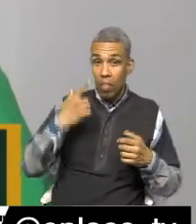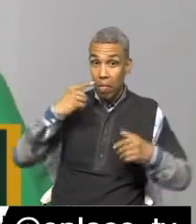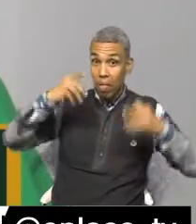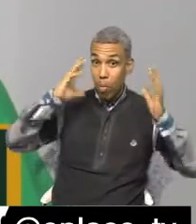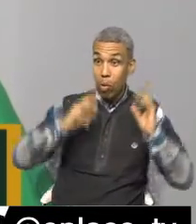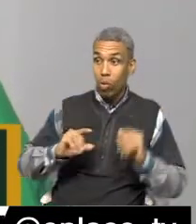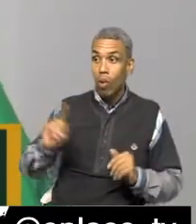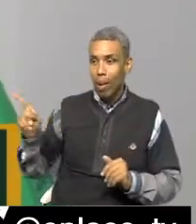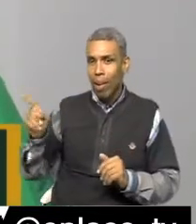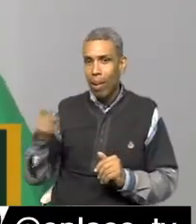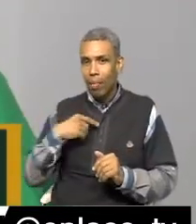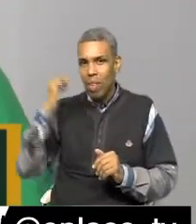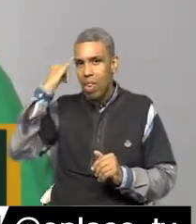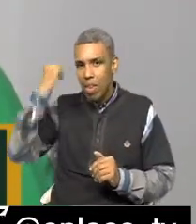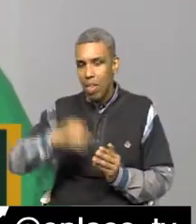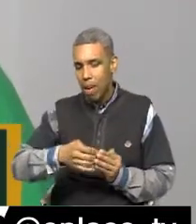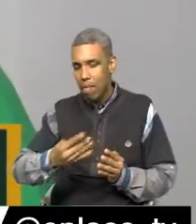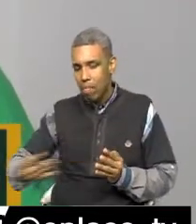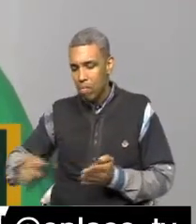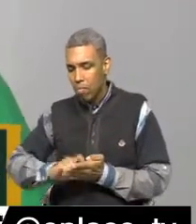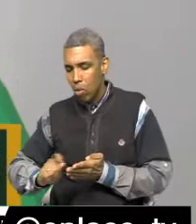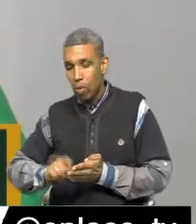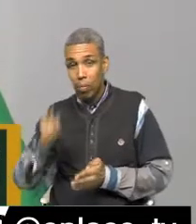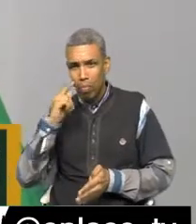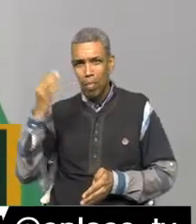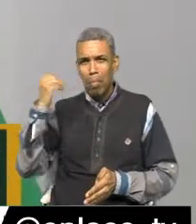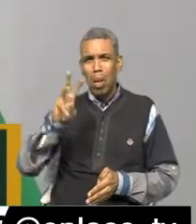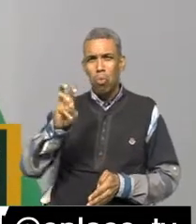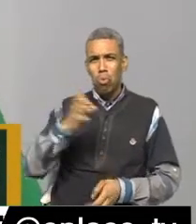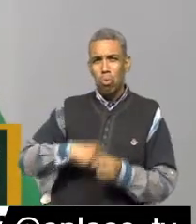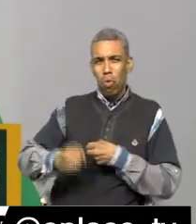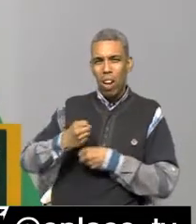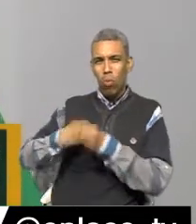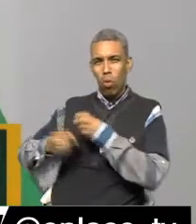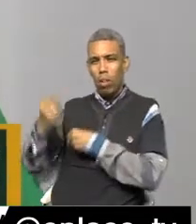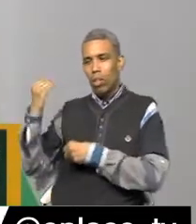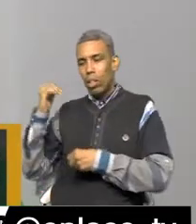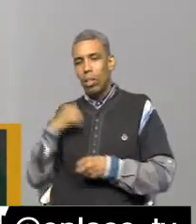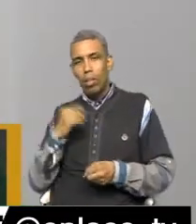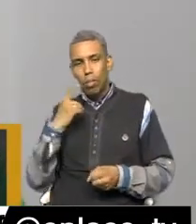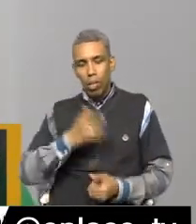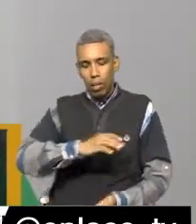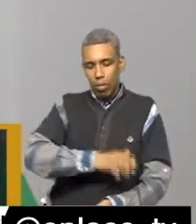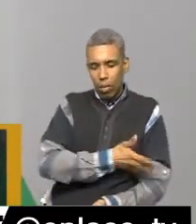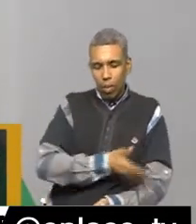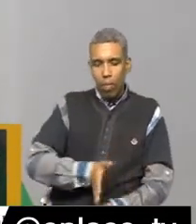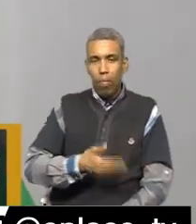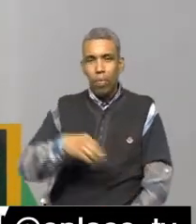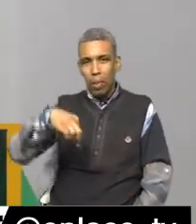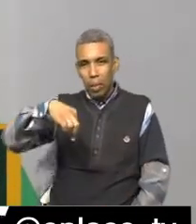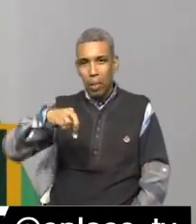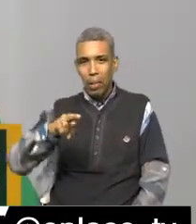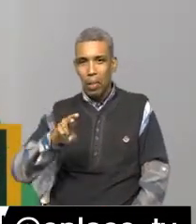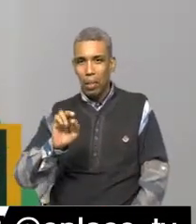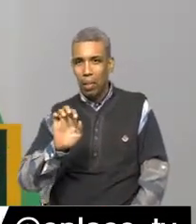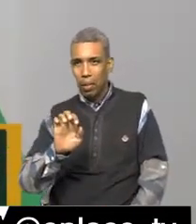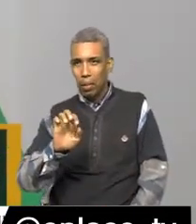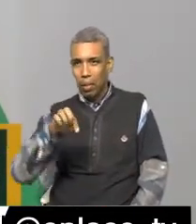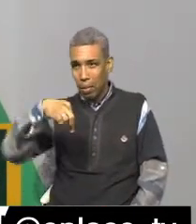por... que fue La Prepago, que el nombre me gustó mucho, pero que la iba a grabar Farid Ortiz, pero al fin y al